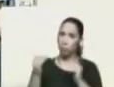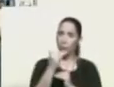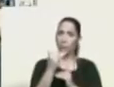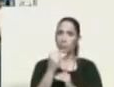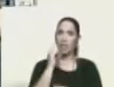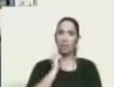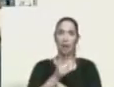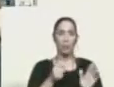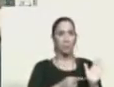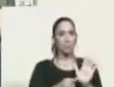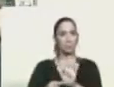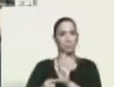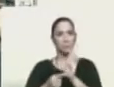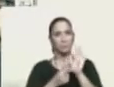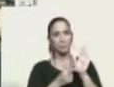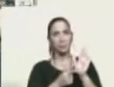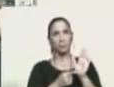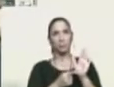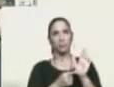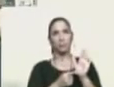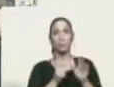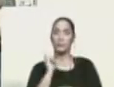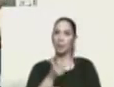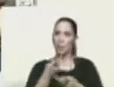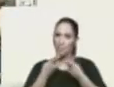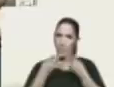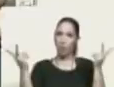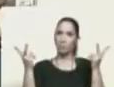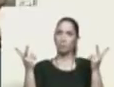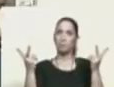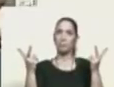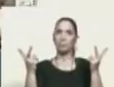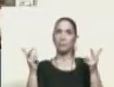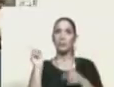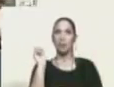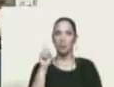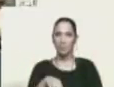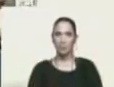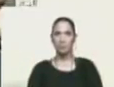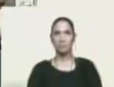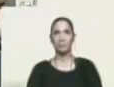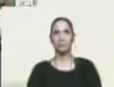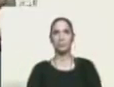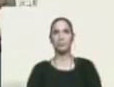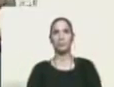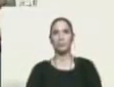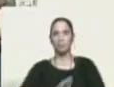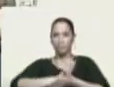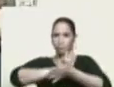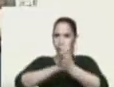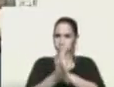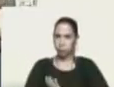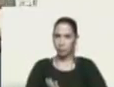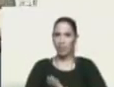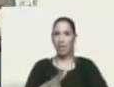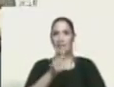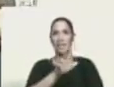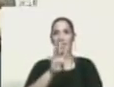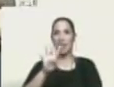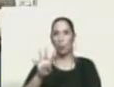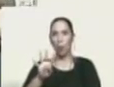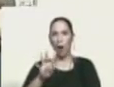debe ser destacado y que debe ser difundido. Igualmente se han destruido más de 34 toneladas de